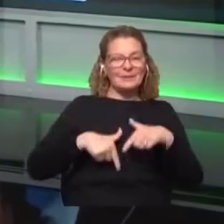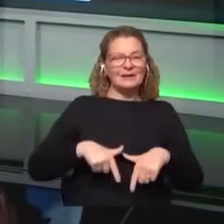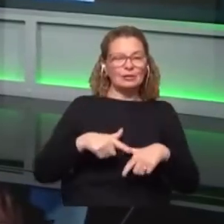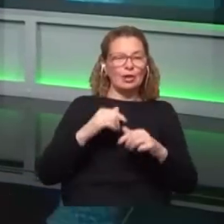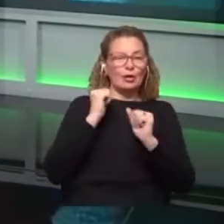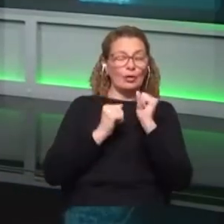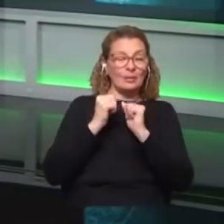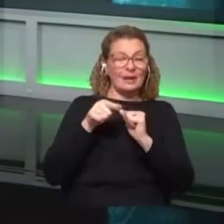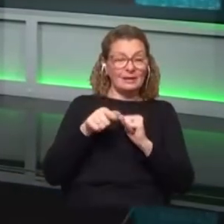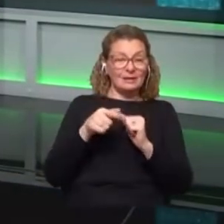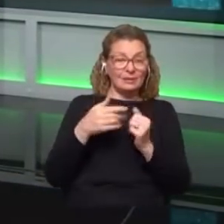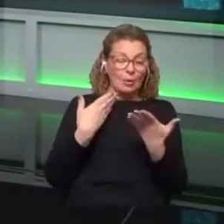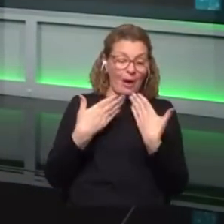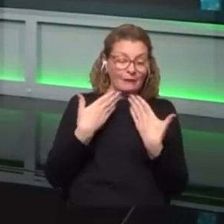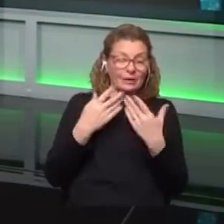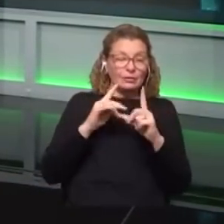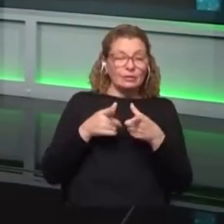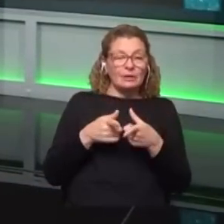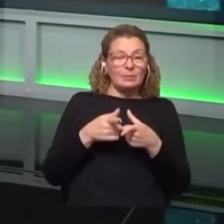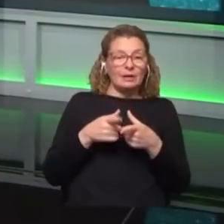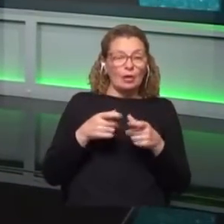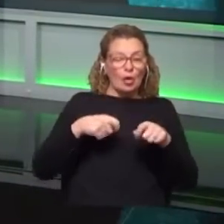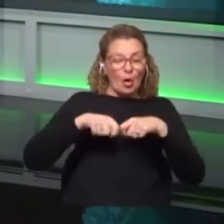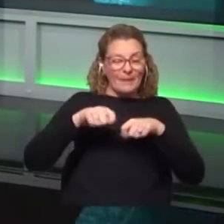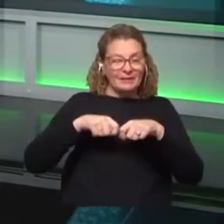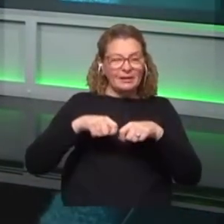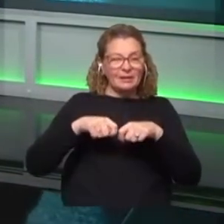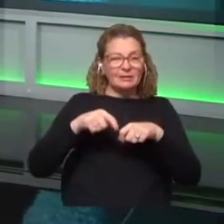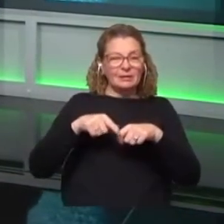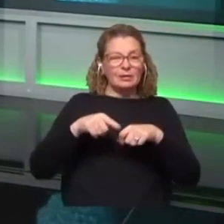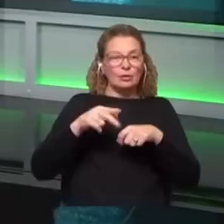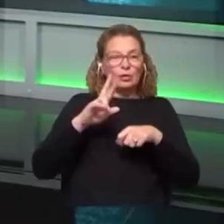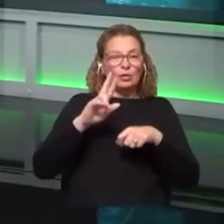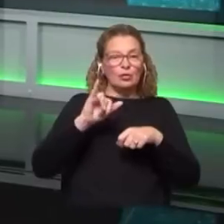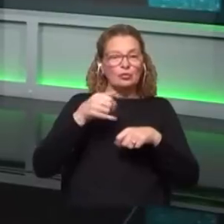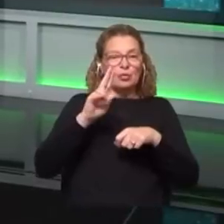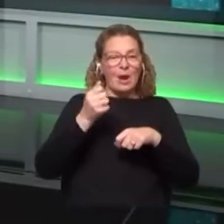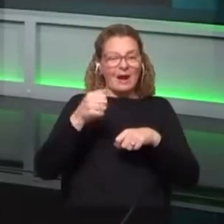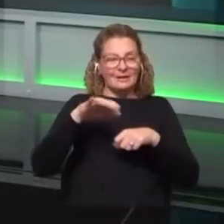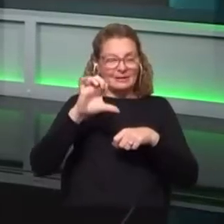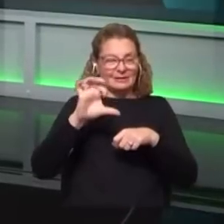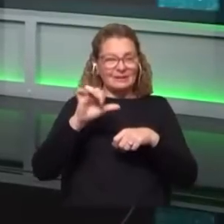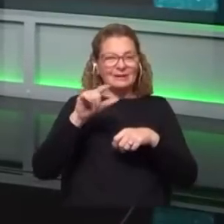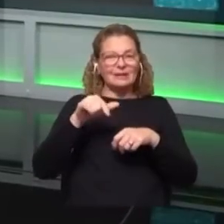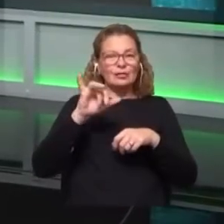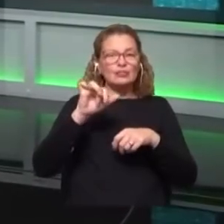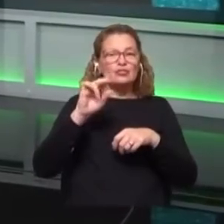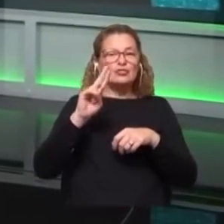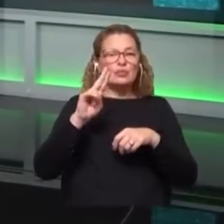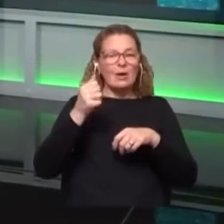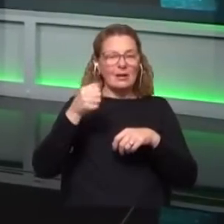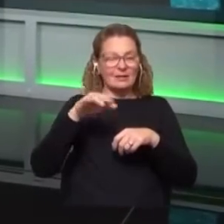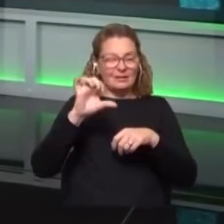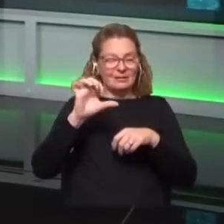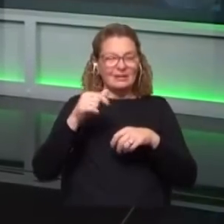adat por allí se estuvo hablando de la comercialización a través de los yuanes tal cual se ha establecido por parte de algunos países también